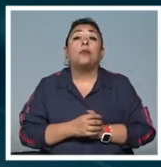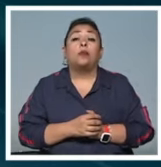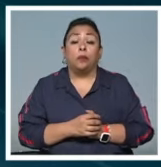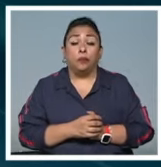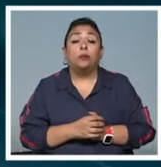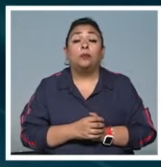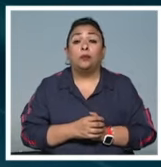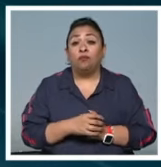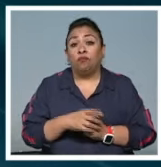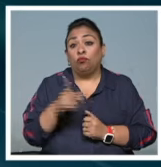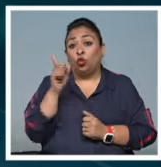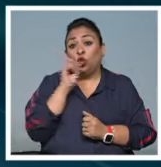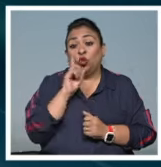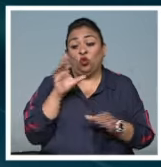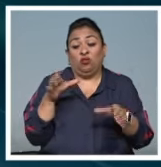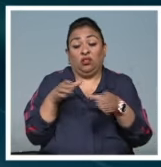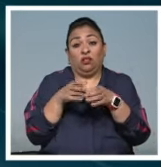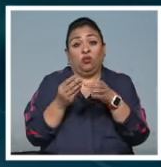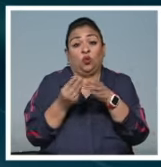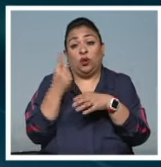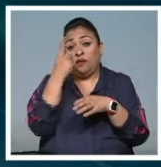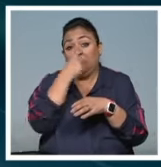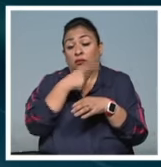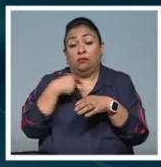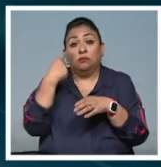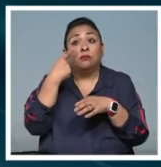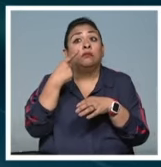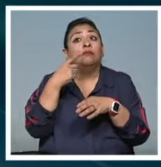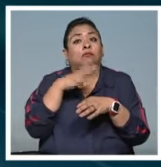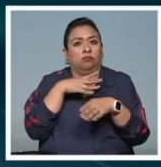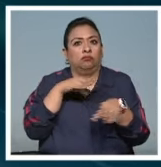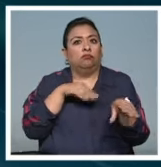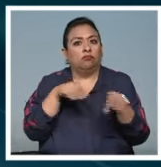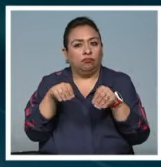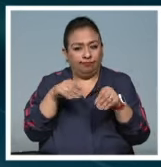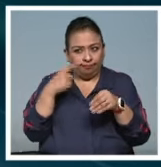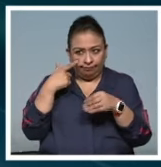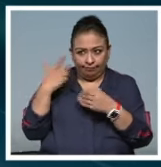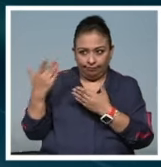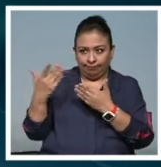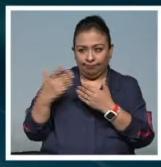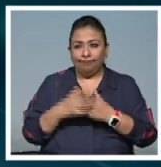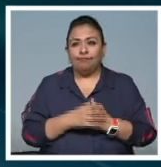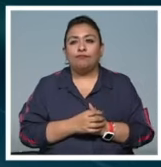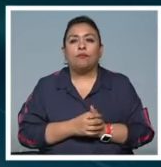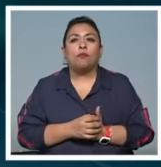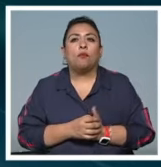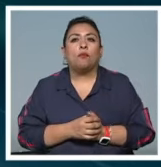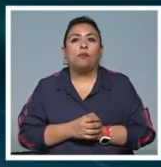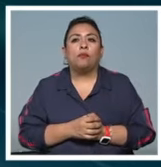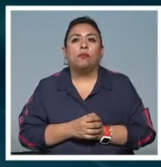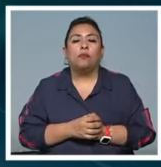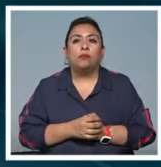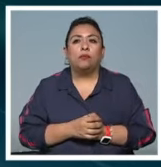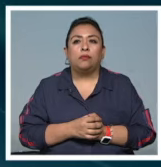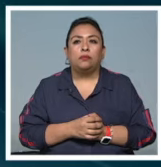El género femenino adquiere nuevos rostros que se ponen en movimiento. Veamos esto.